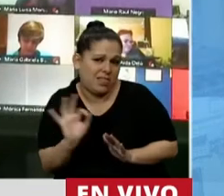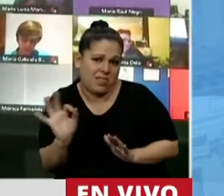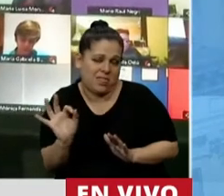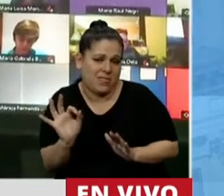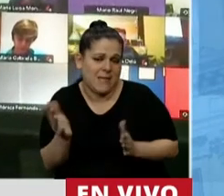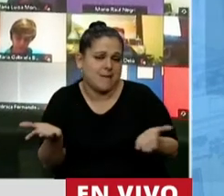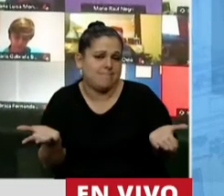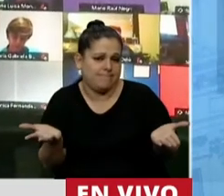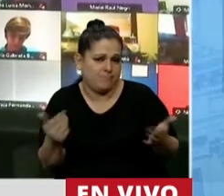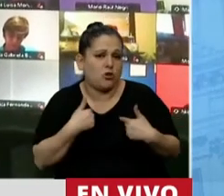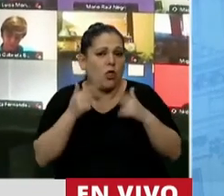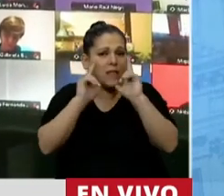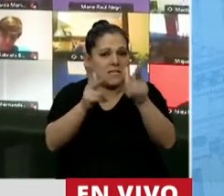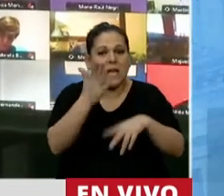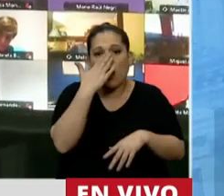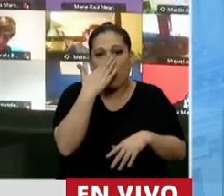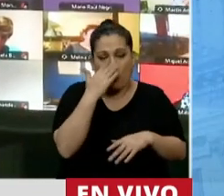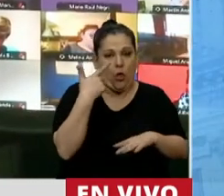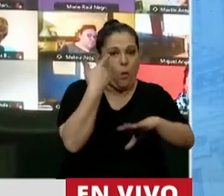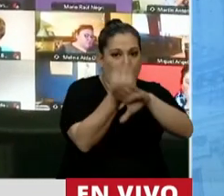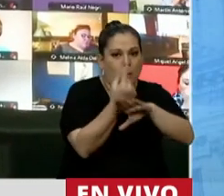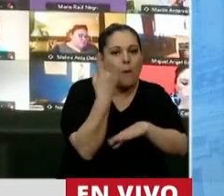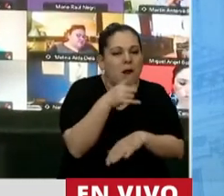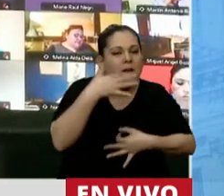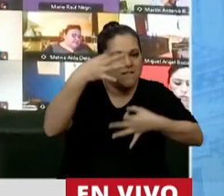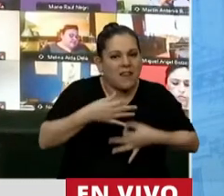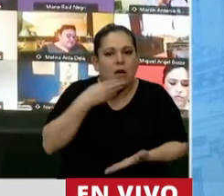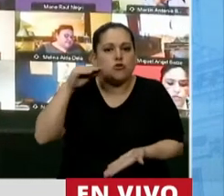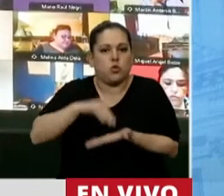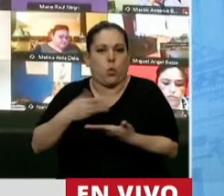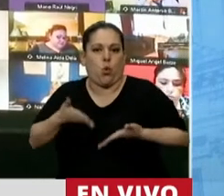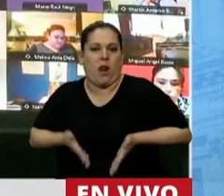Decía que vivo en Córdoba, pero nací en Chubut,